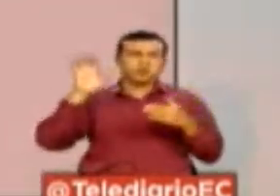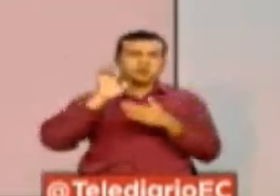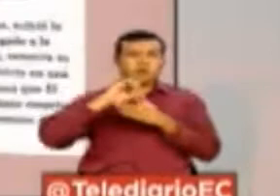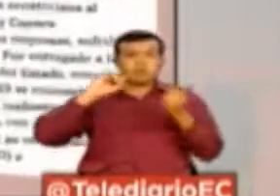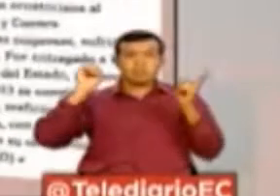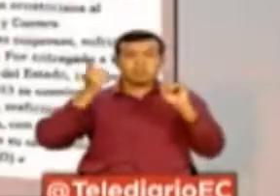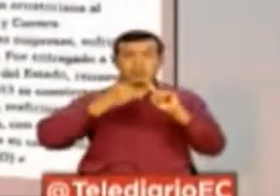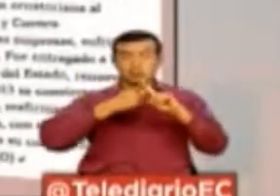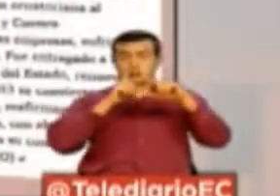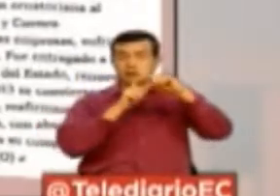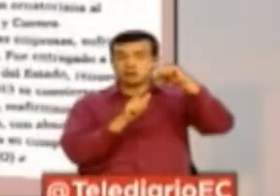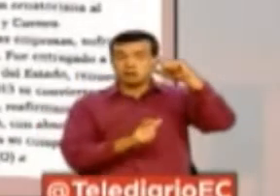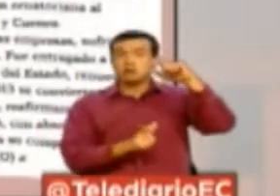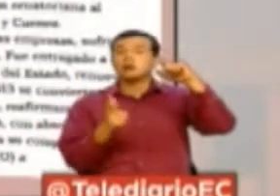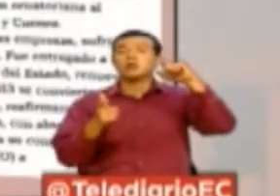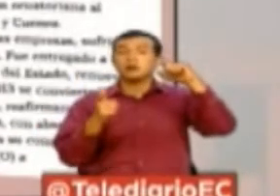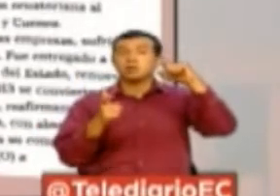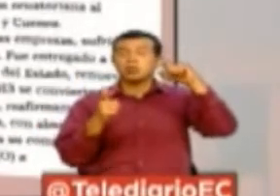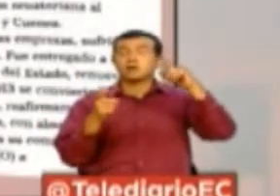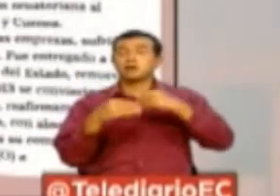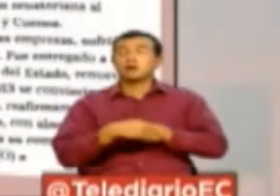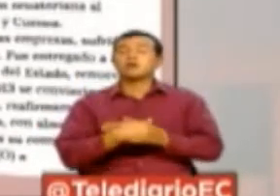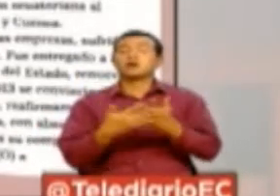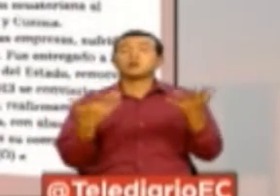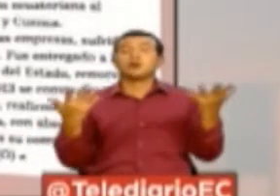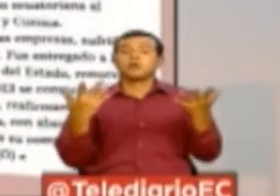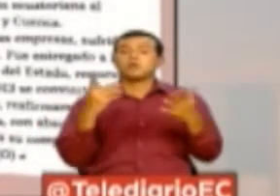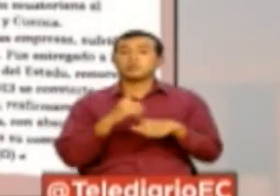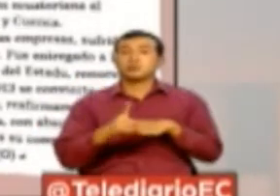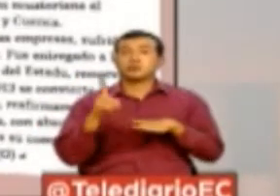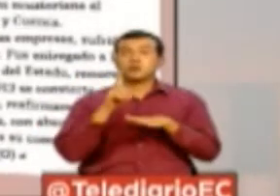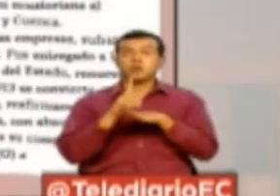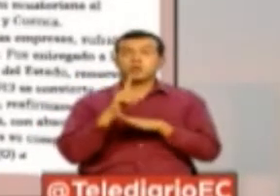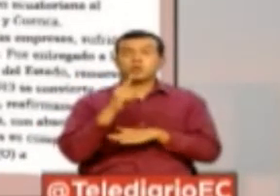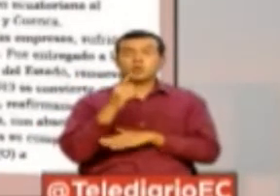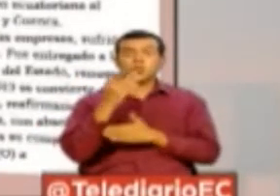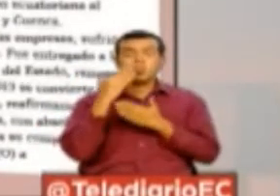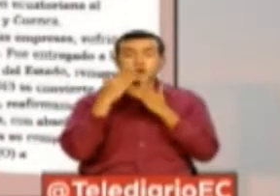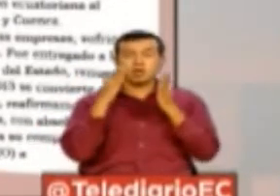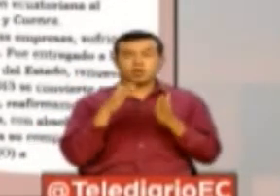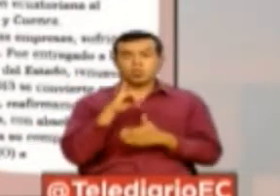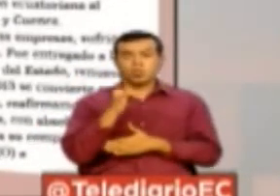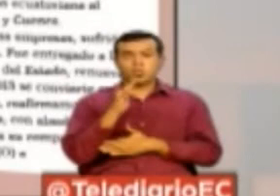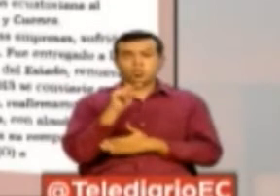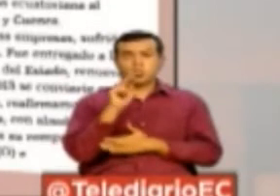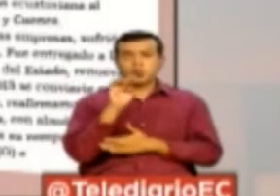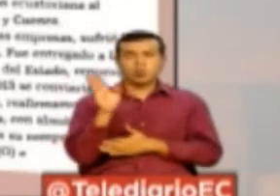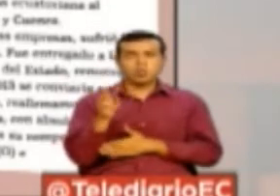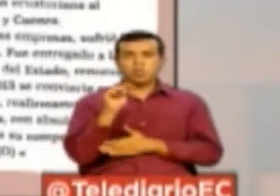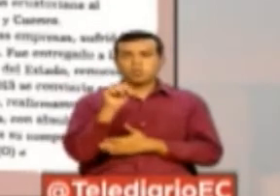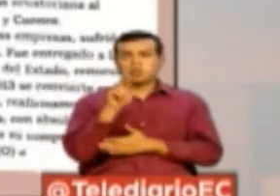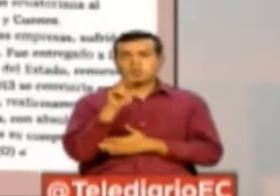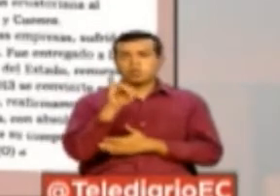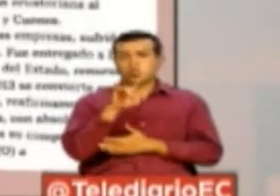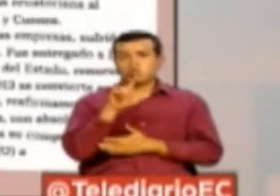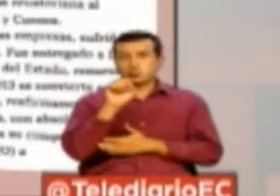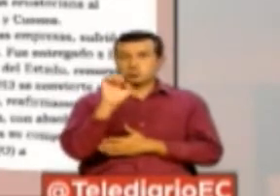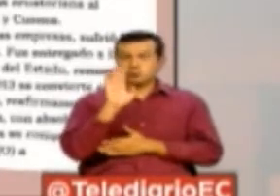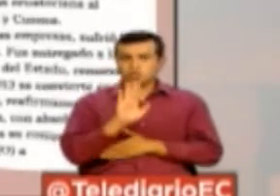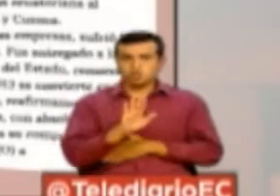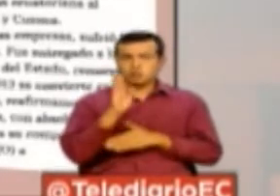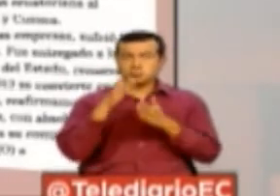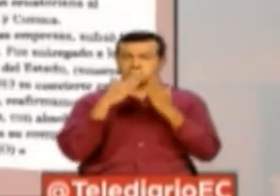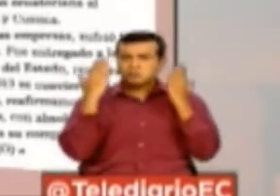el primer ejemplar del diario salió a las calles bajo la dirección del guayaquileño juan murillo y miró fue el